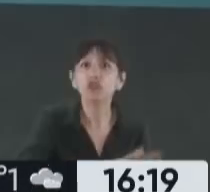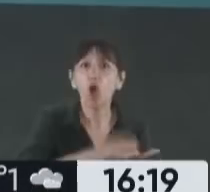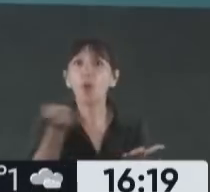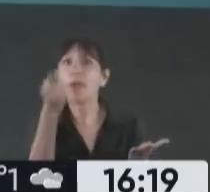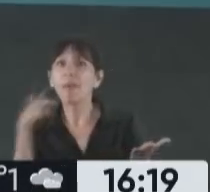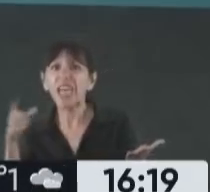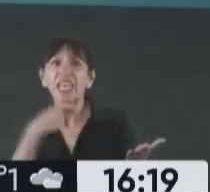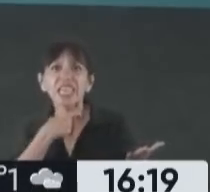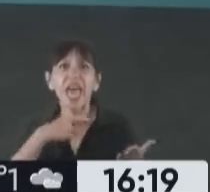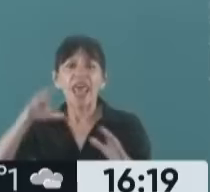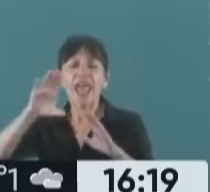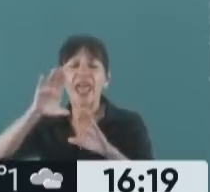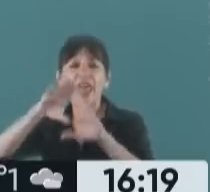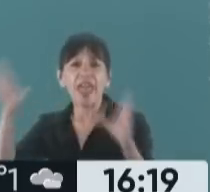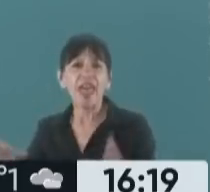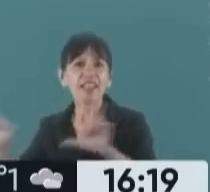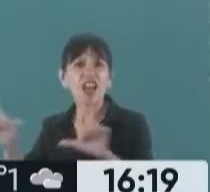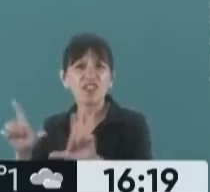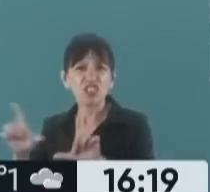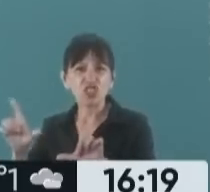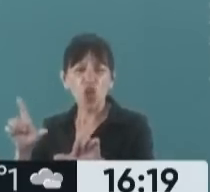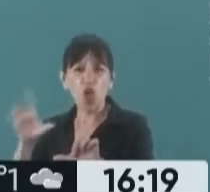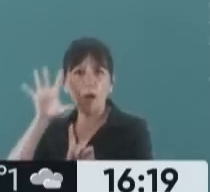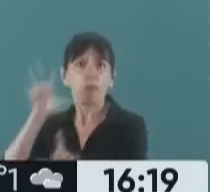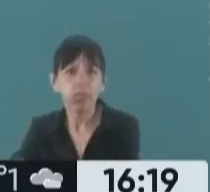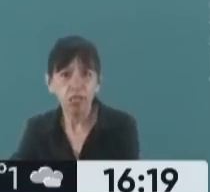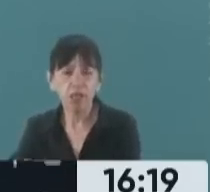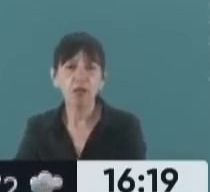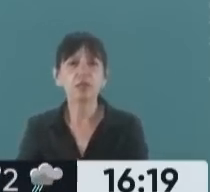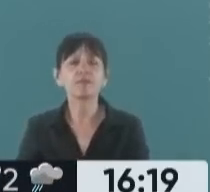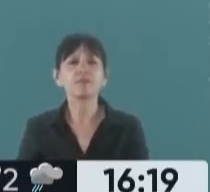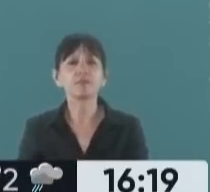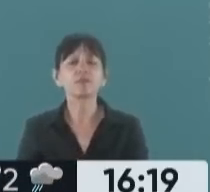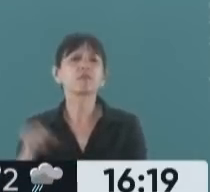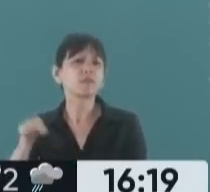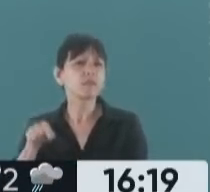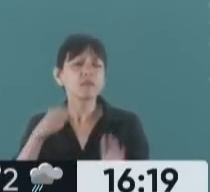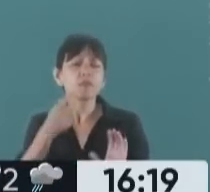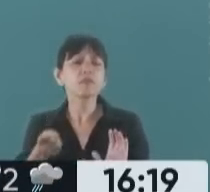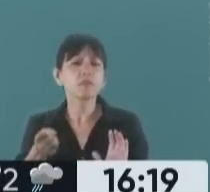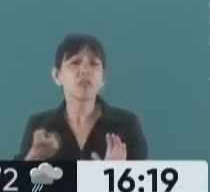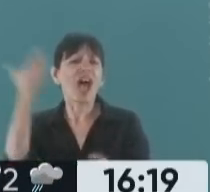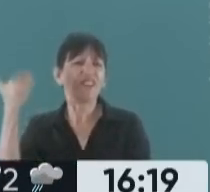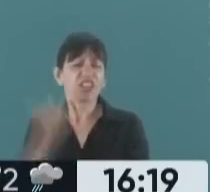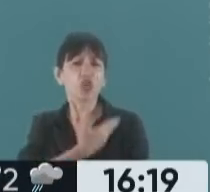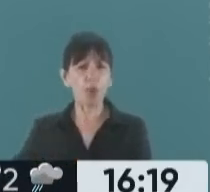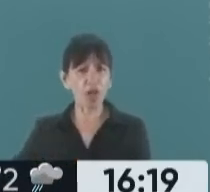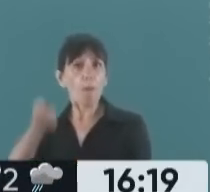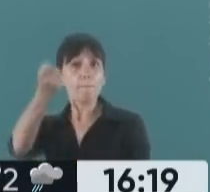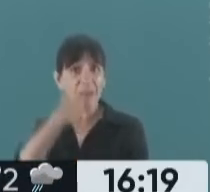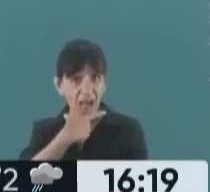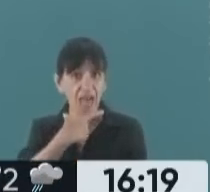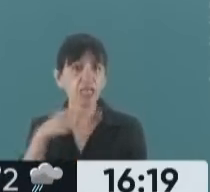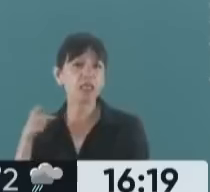televisión. Lo que dijo Sturzenegger es solo poner en palabras lo que todos ya sabíamos. Digamos, el gobierno de Macri tuvo una